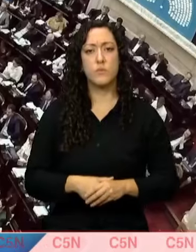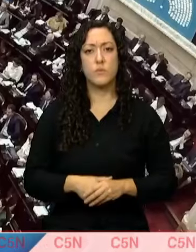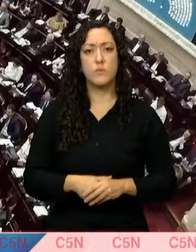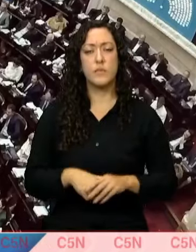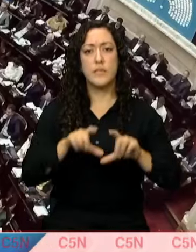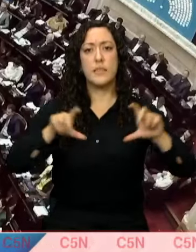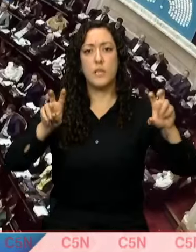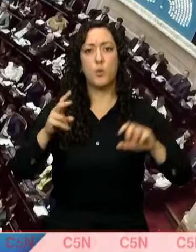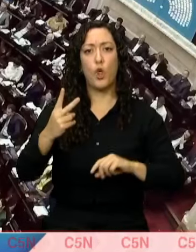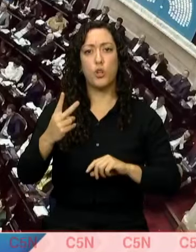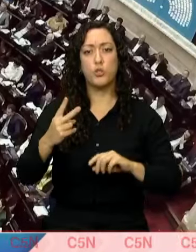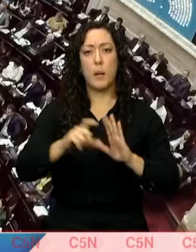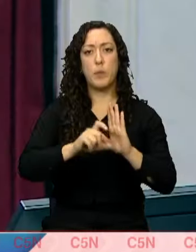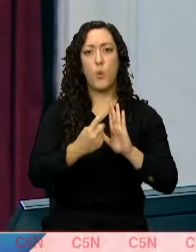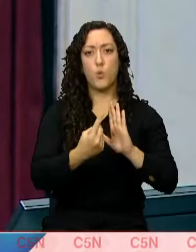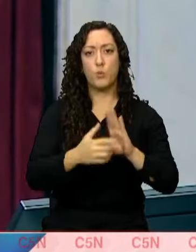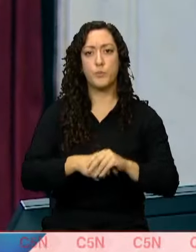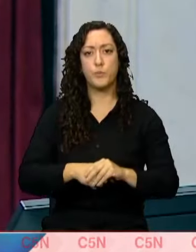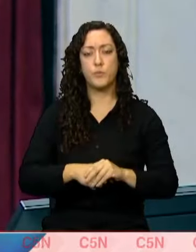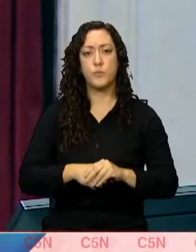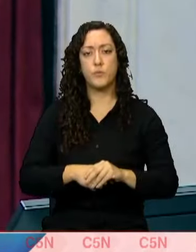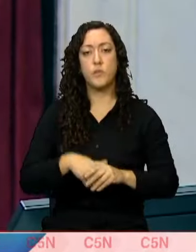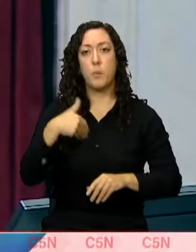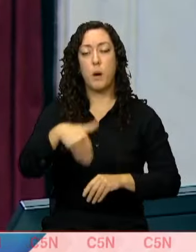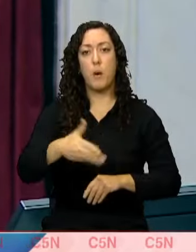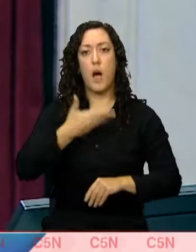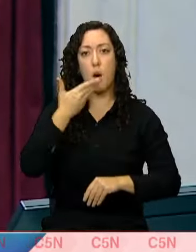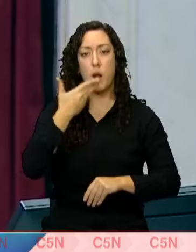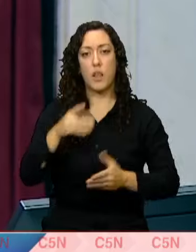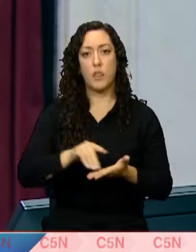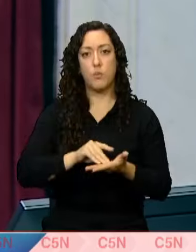acusaron a Perón y a Cristina Fernández de Kirchner. A nadie más.